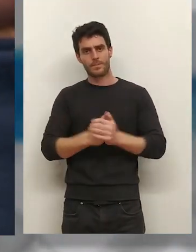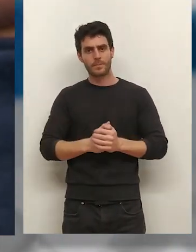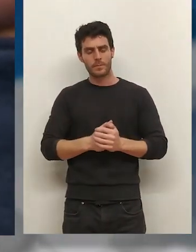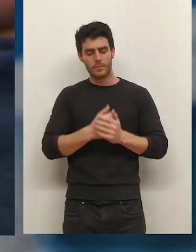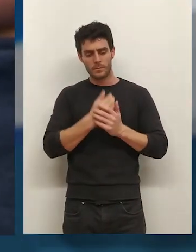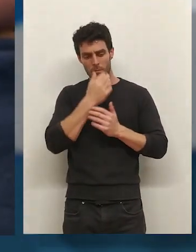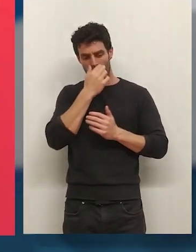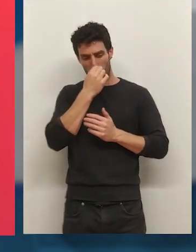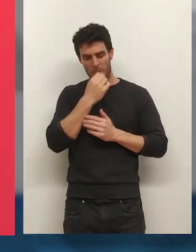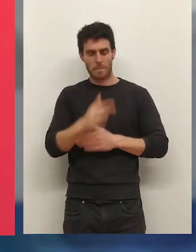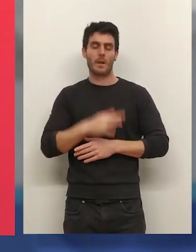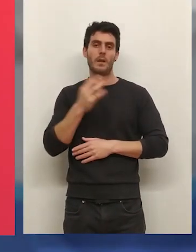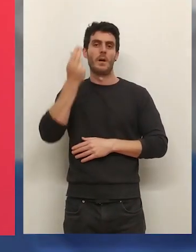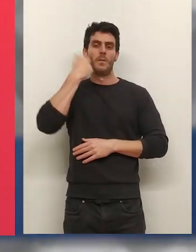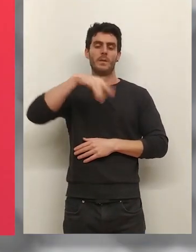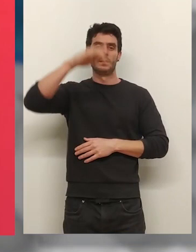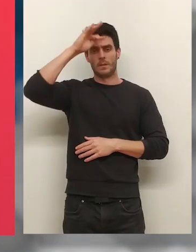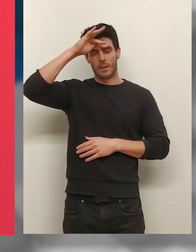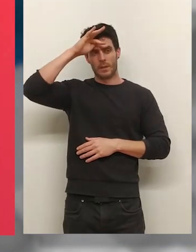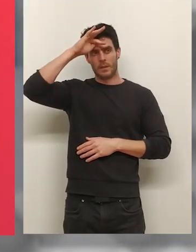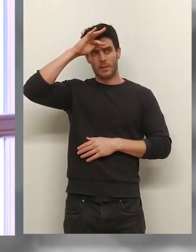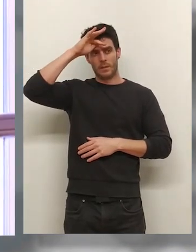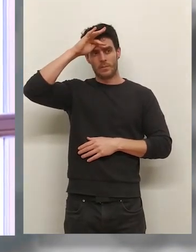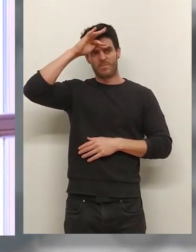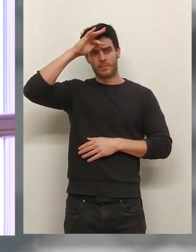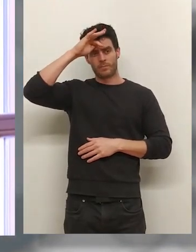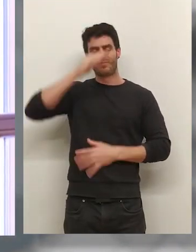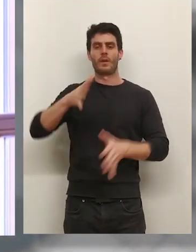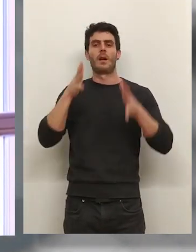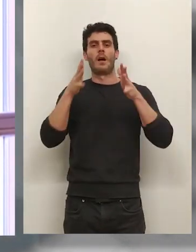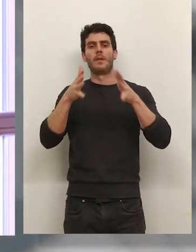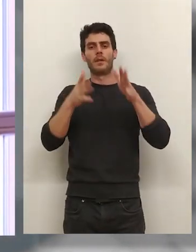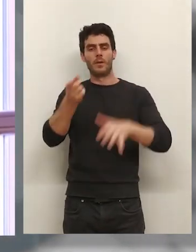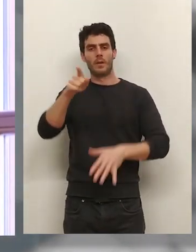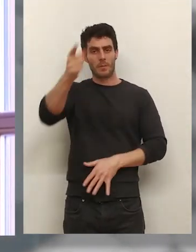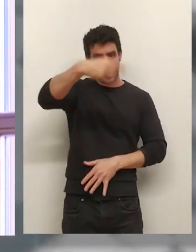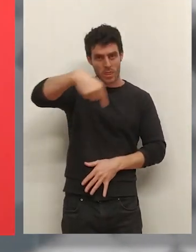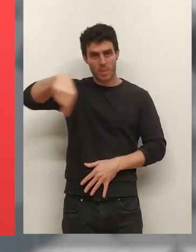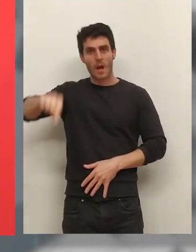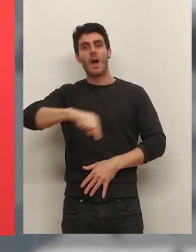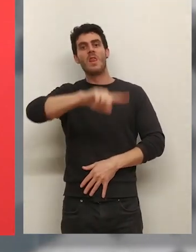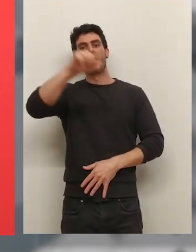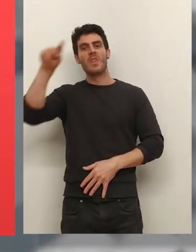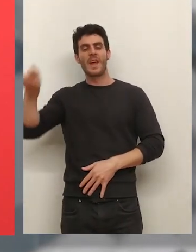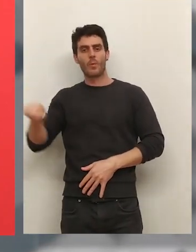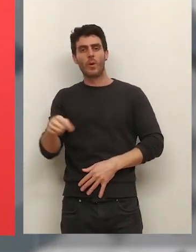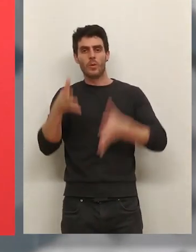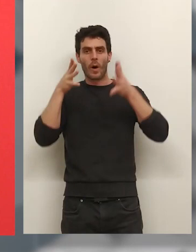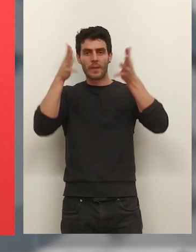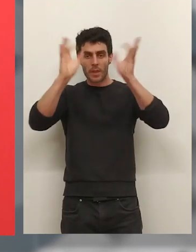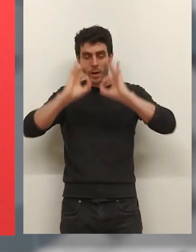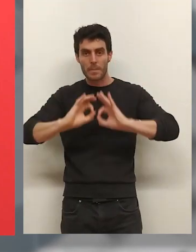media. Y además, en fin de semana, serán atendidos y derivados al circuito de